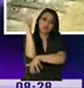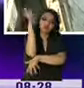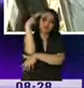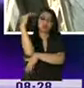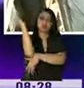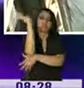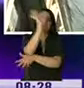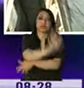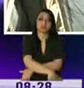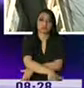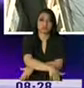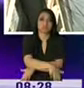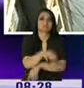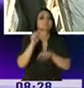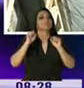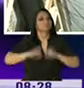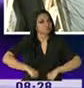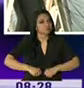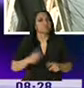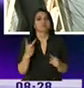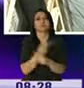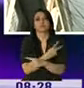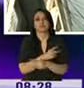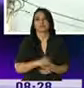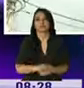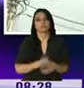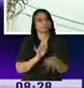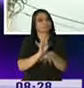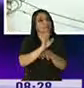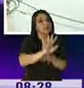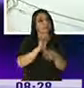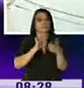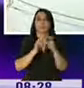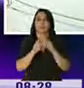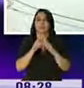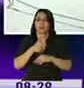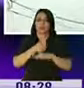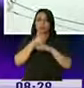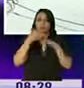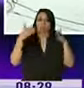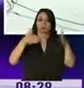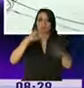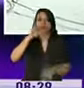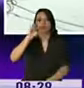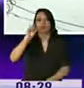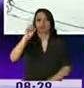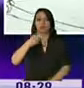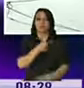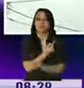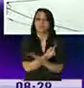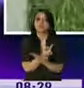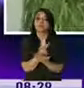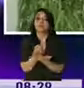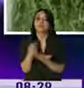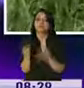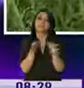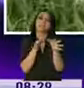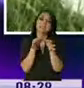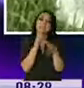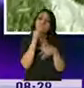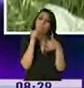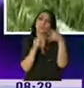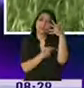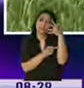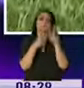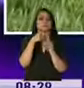este verano, se va a ir abajo. Ahí dejamos esa problemática, eso en La Tola. A lo largo de esta semana, en cambio, tendremos cositas también